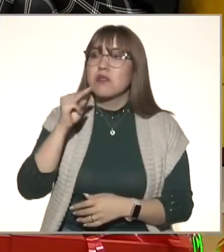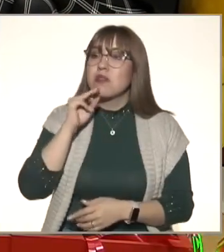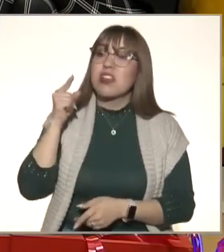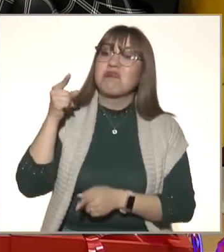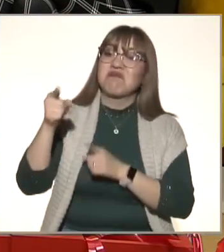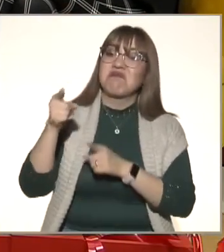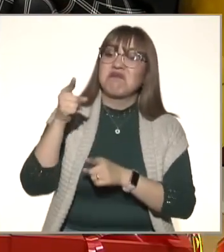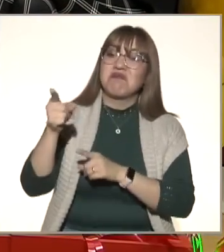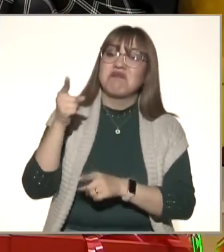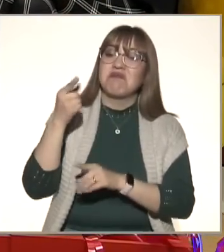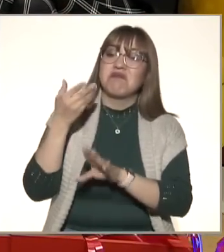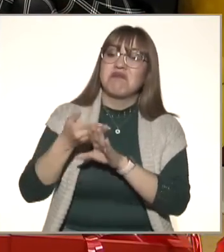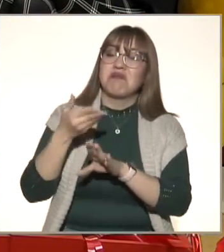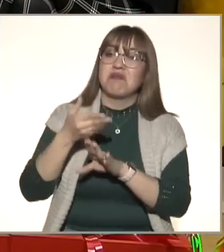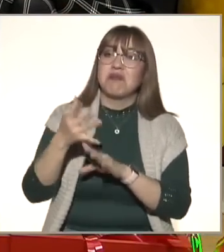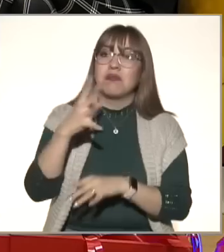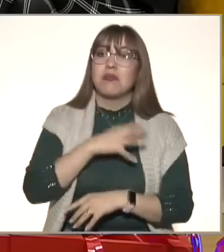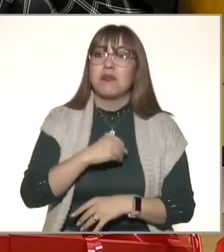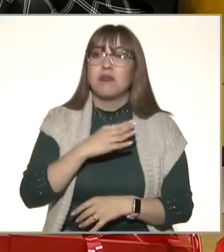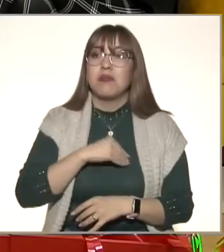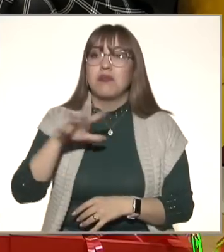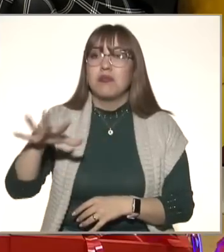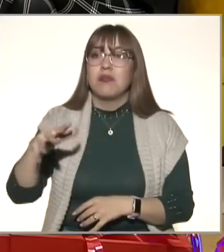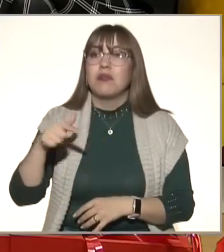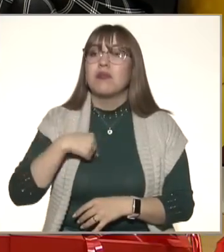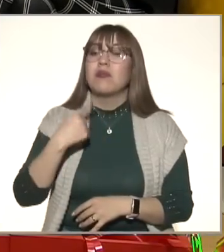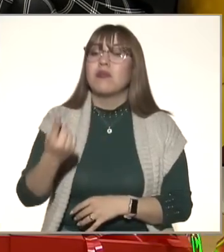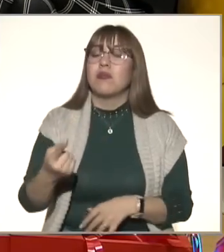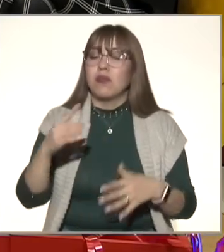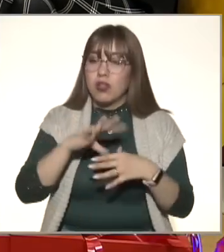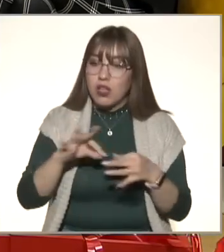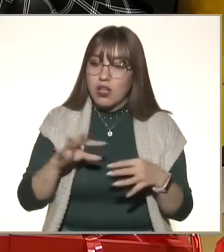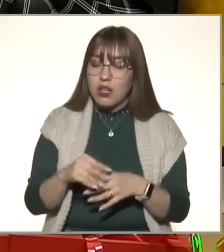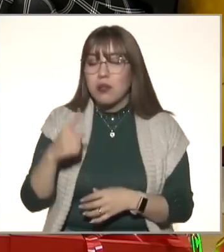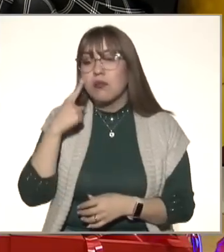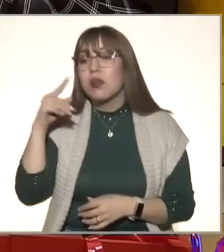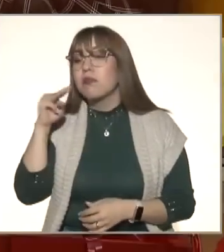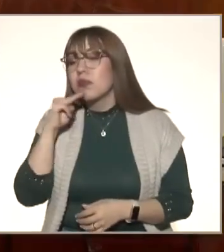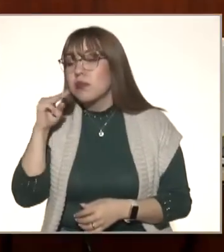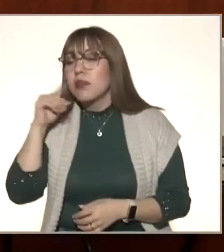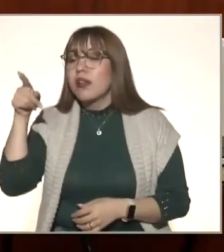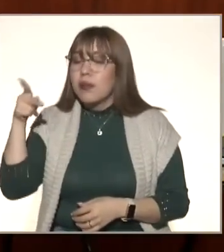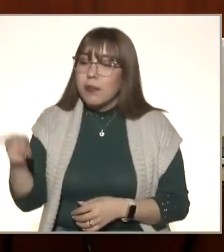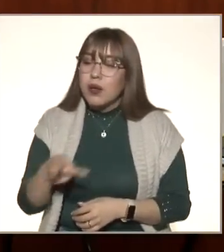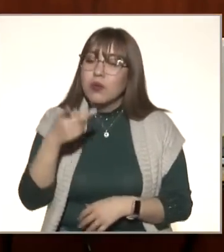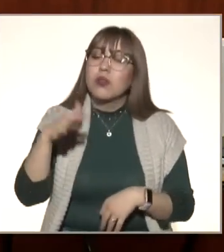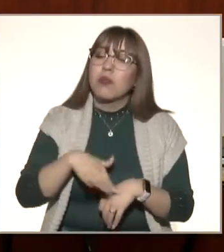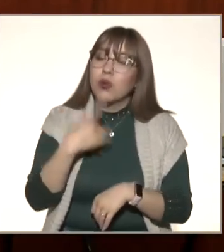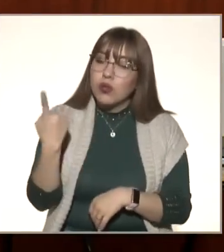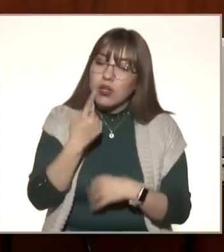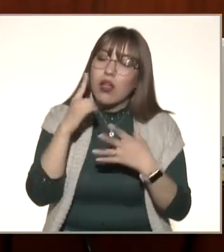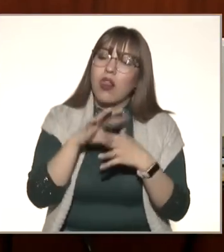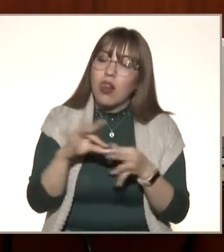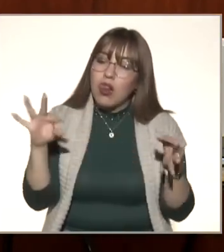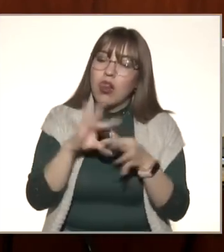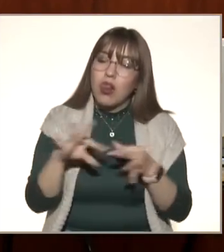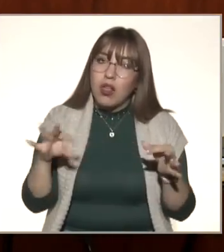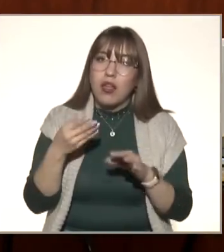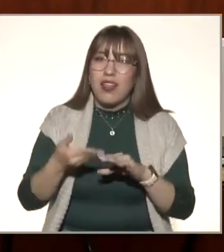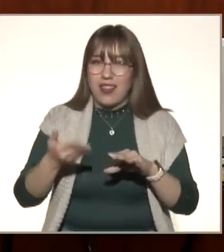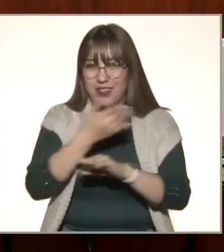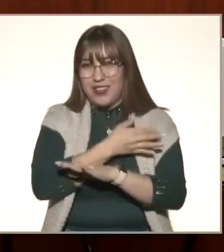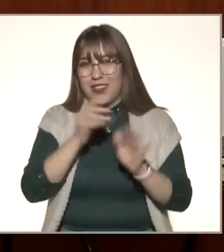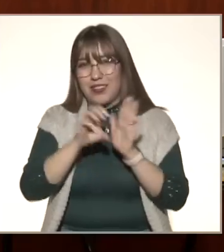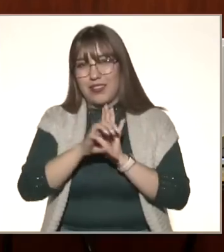¿no? Yo le puedo explicar por qué mi mamá pregunta ciertas cosas. Hace rato decían el ejemplo, ¿no? Te